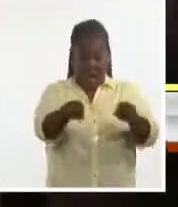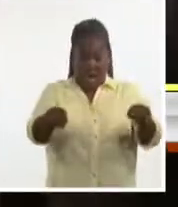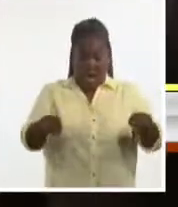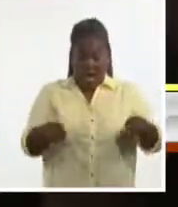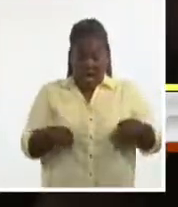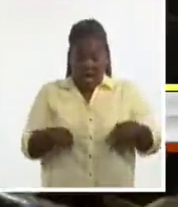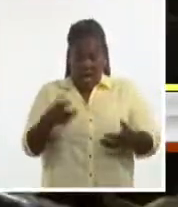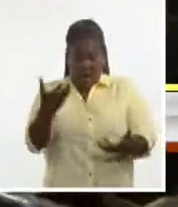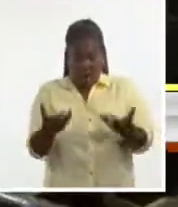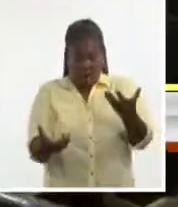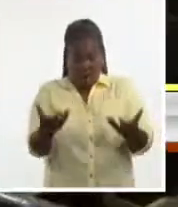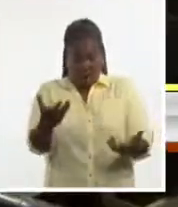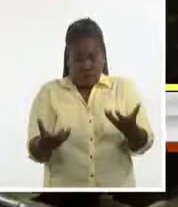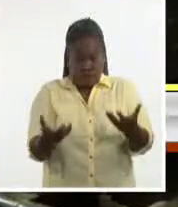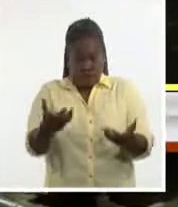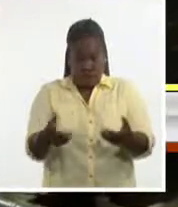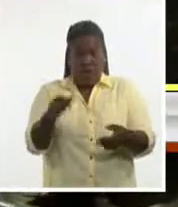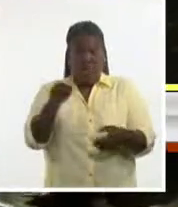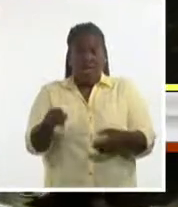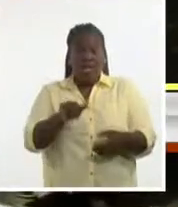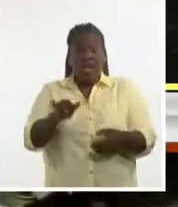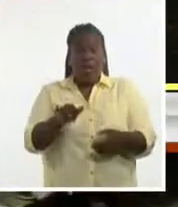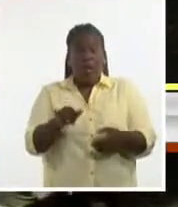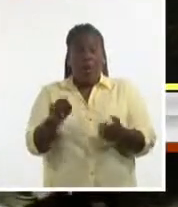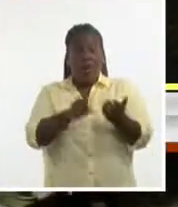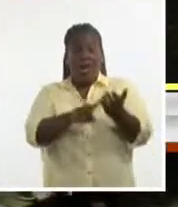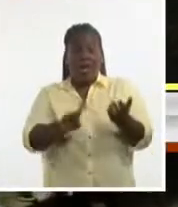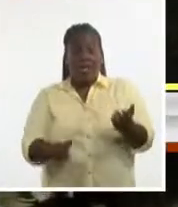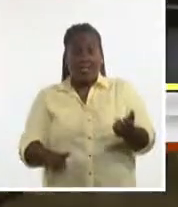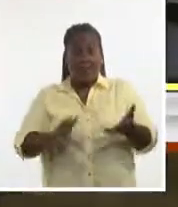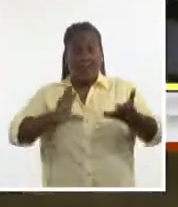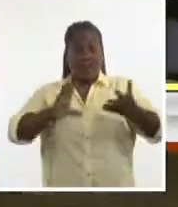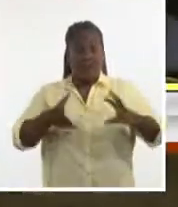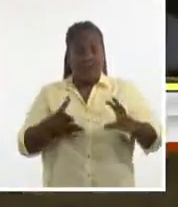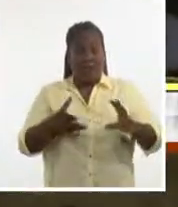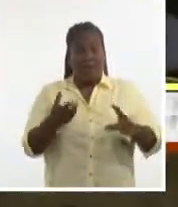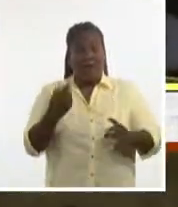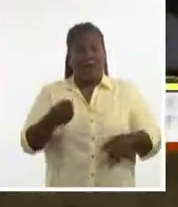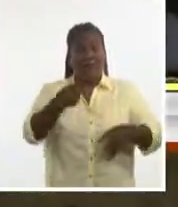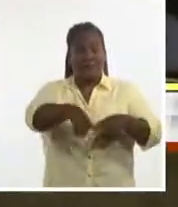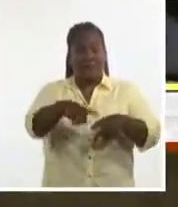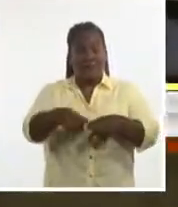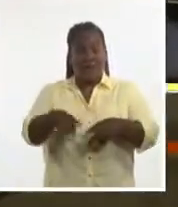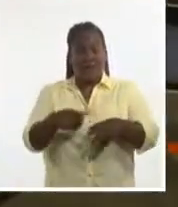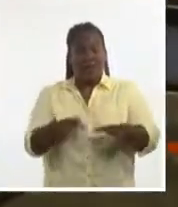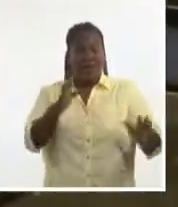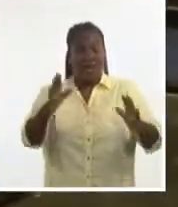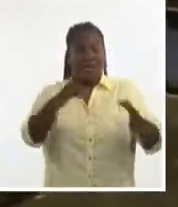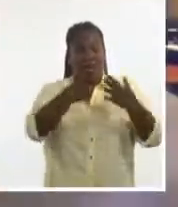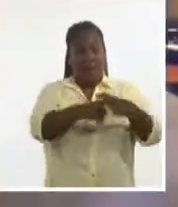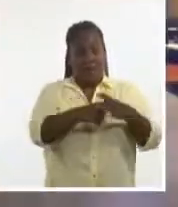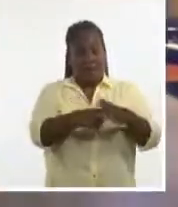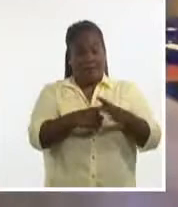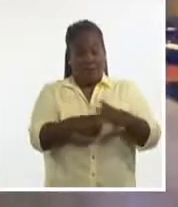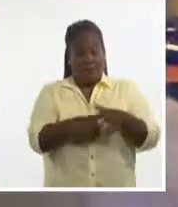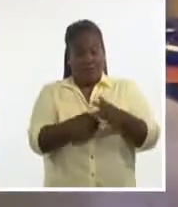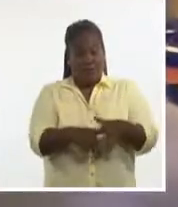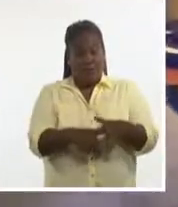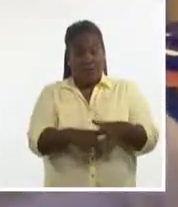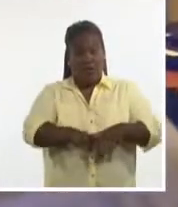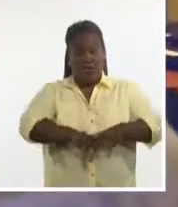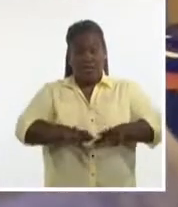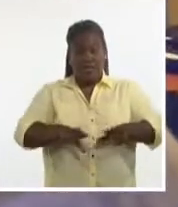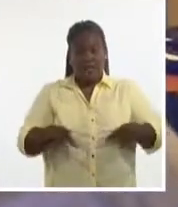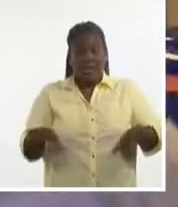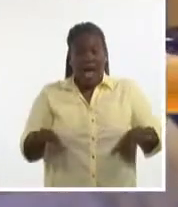eléctrica han sido las más complicadas por la escasez de recursos en la etapa de reparaciones. Estamos aquí ya escuchando la